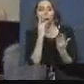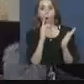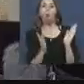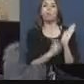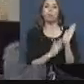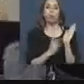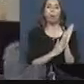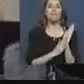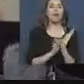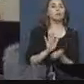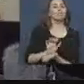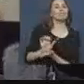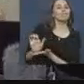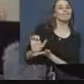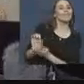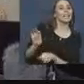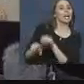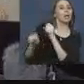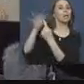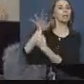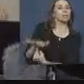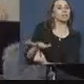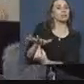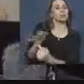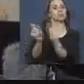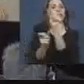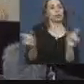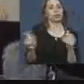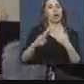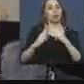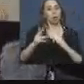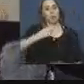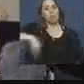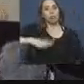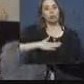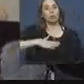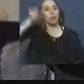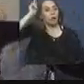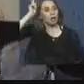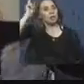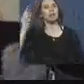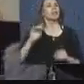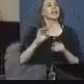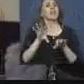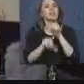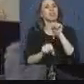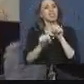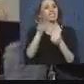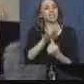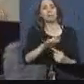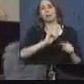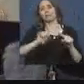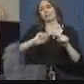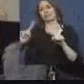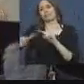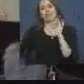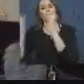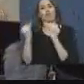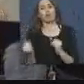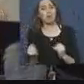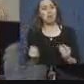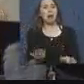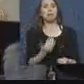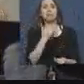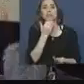el recelo y discriminación que han sufrido nuestros pueblos. Discriminación en todo orden de cosas, incluso aspectos